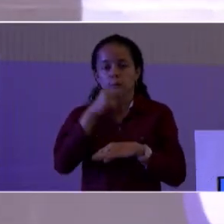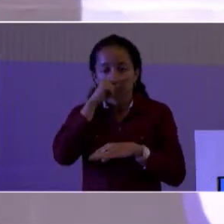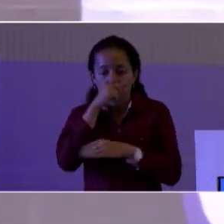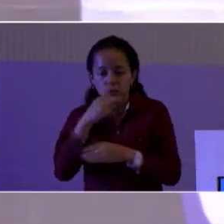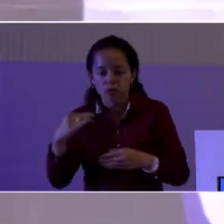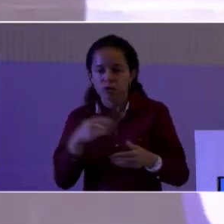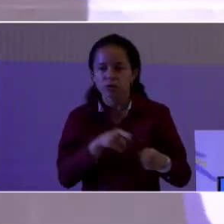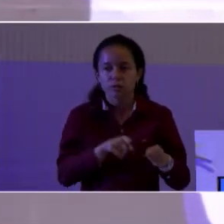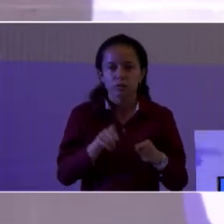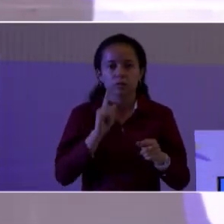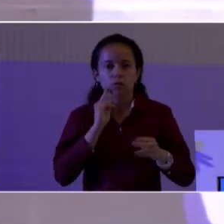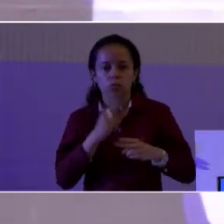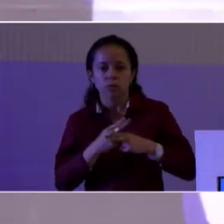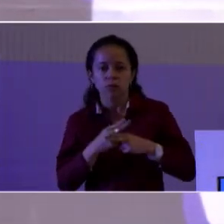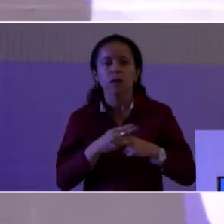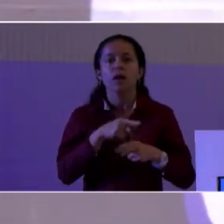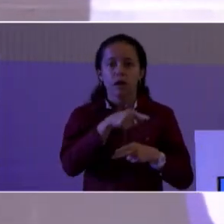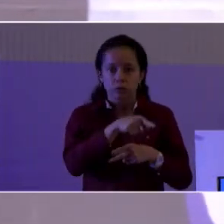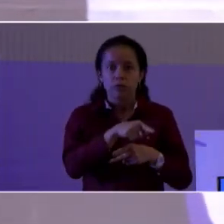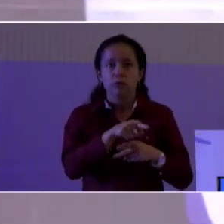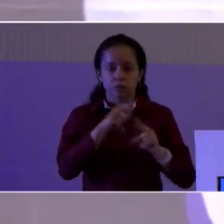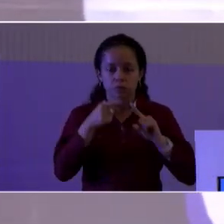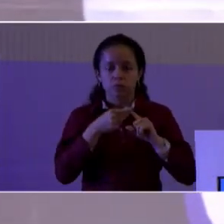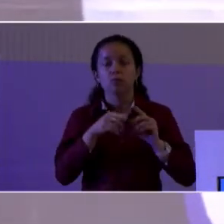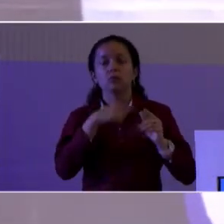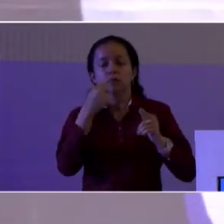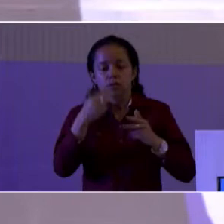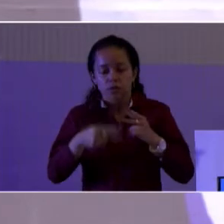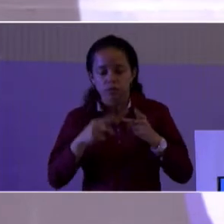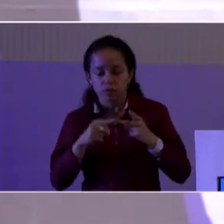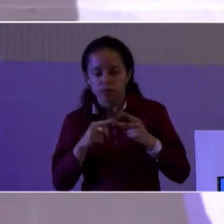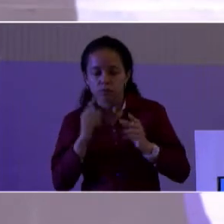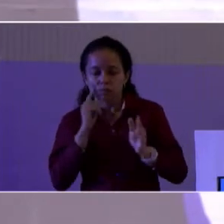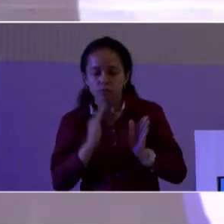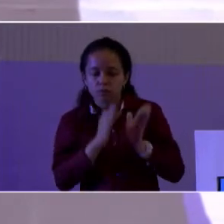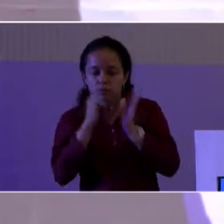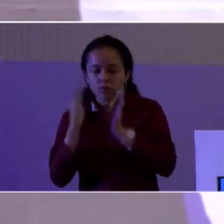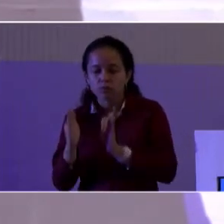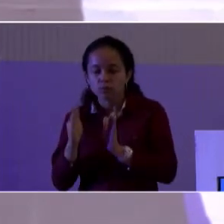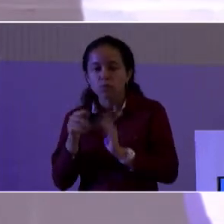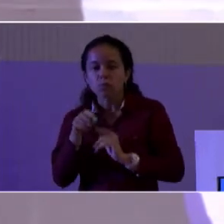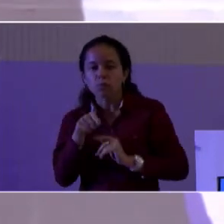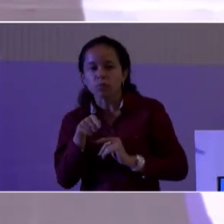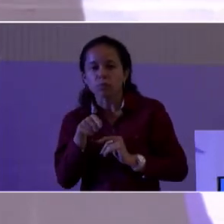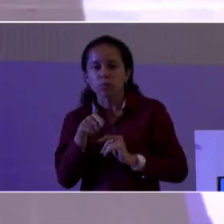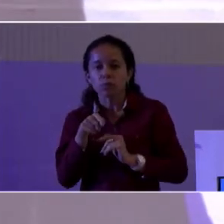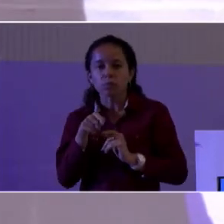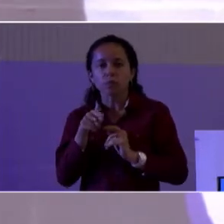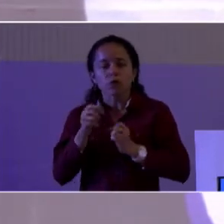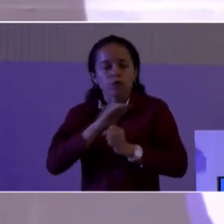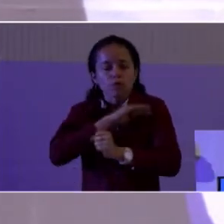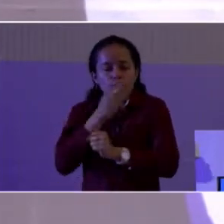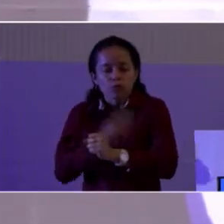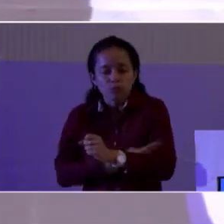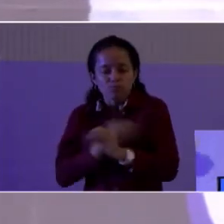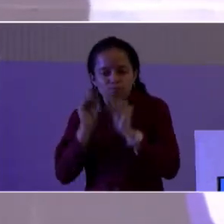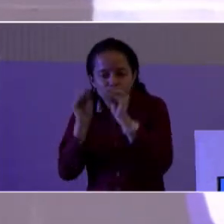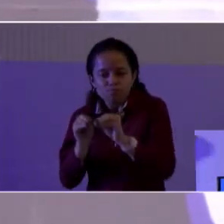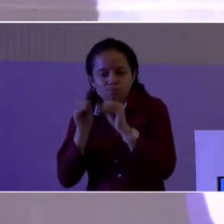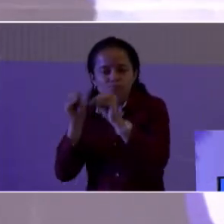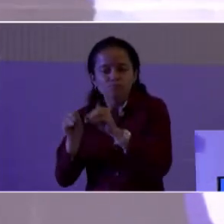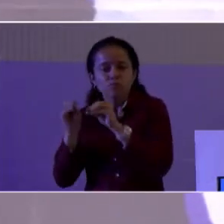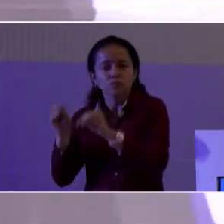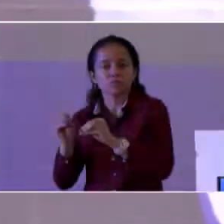niños, niñas, jóvenes y adolescentes. Y luego el diagnóstico, se emprende un trabajo de fortalecimiento de